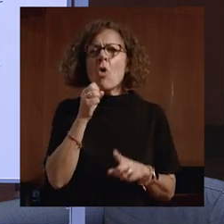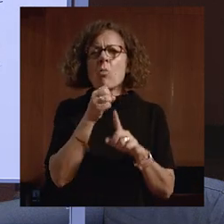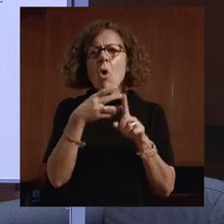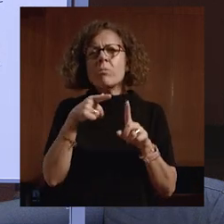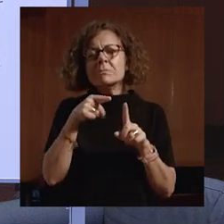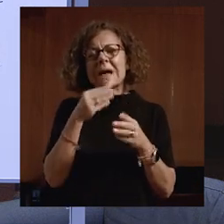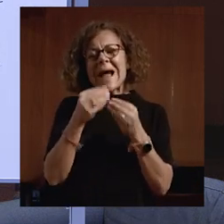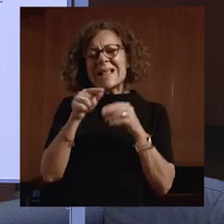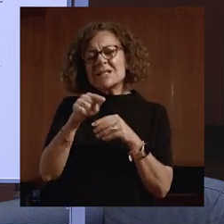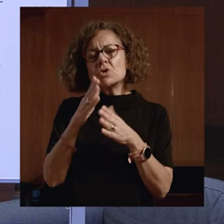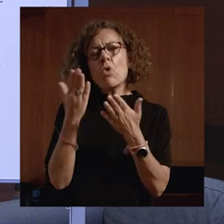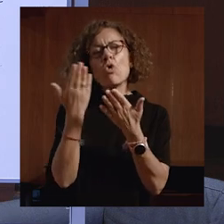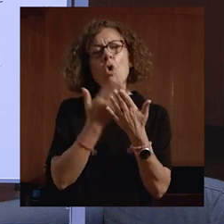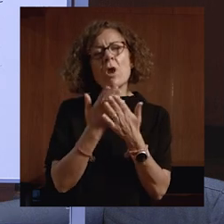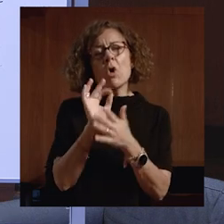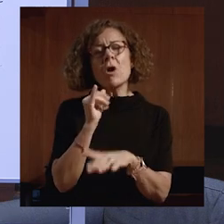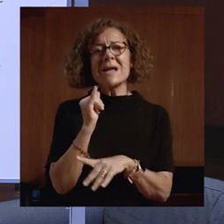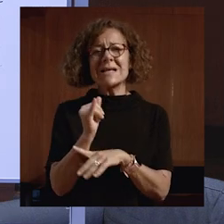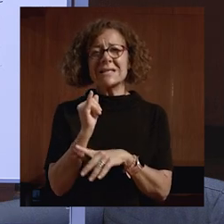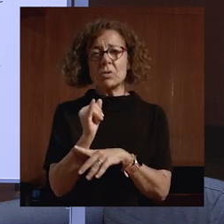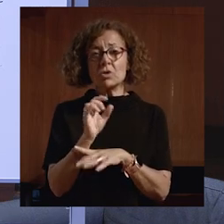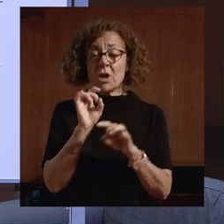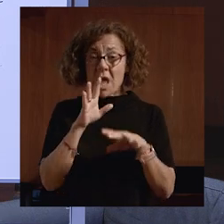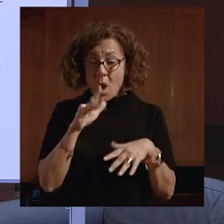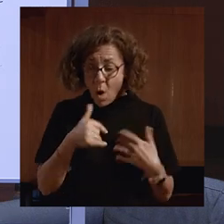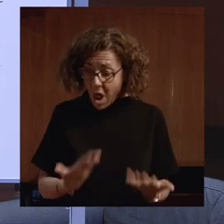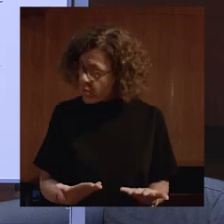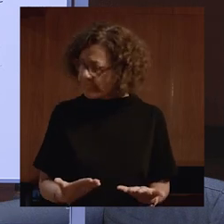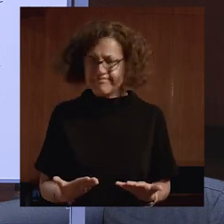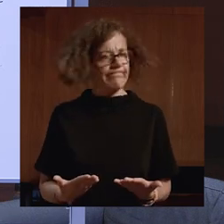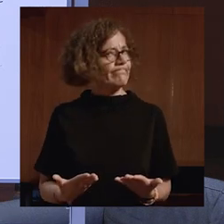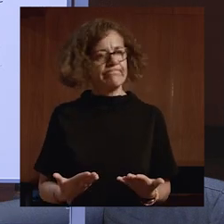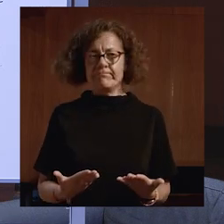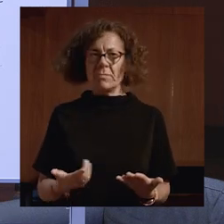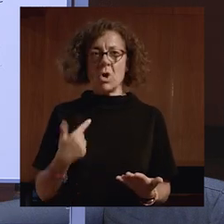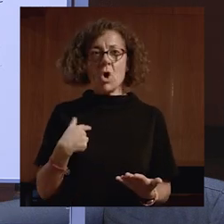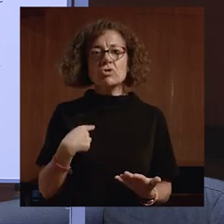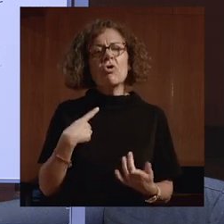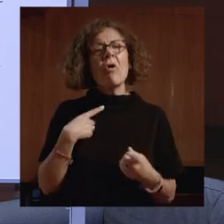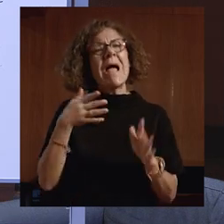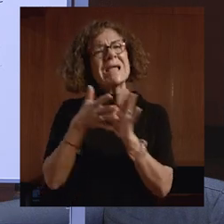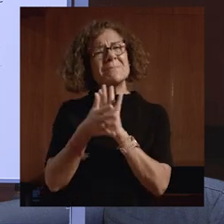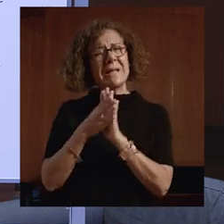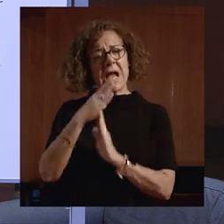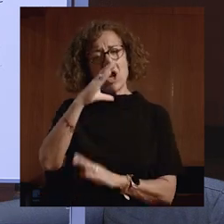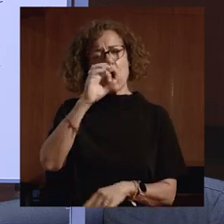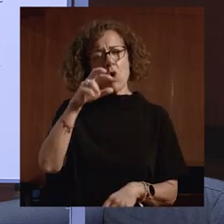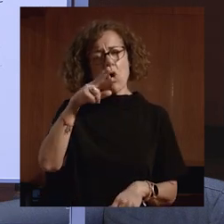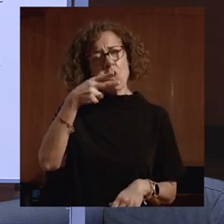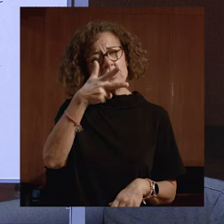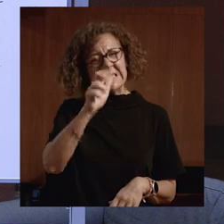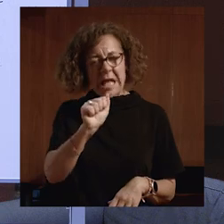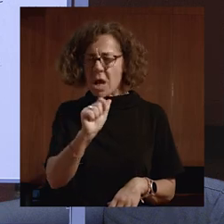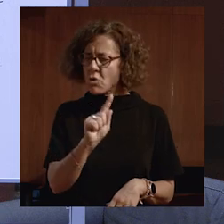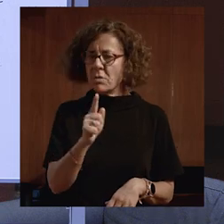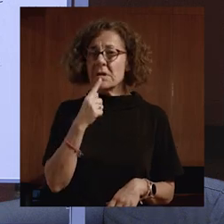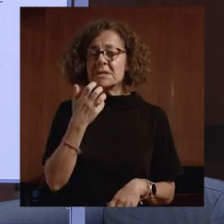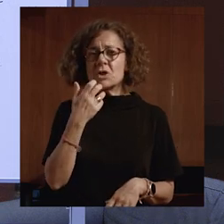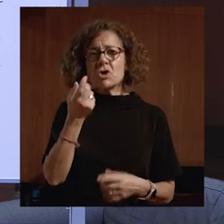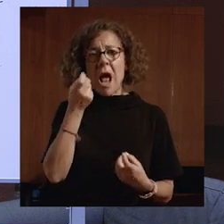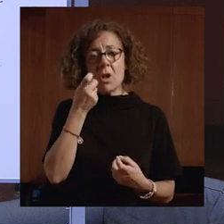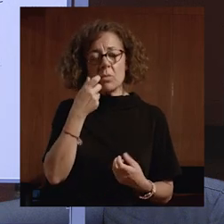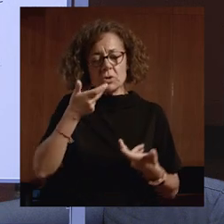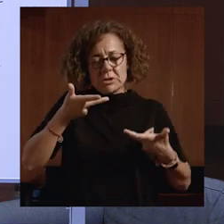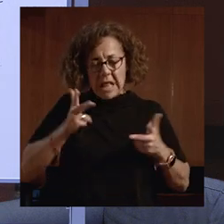en los colegios y en los institutos, diría no cómo se hace. Yo no enseñaría lo que es una corchea. Ya que los alumnos están tanto tiempo sentados de